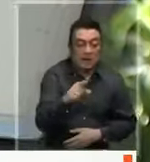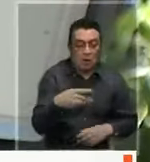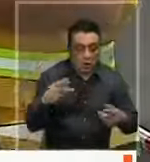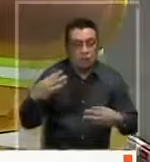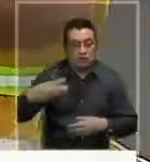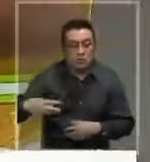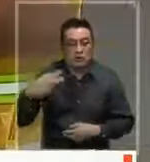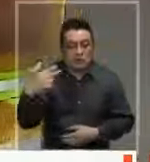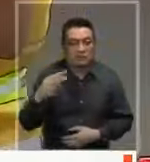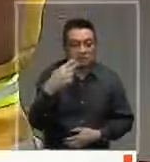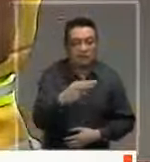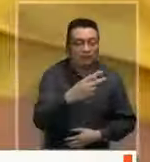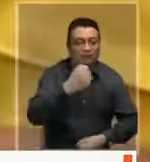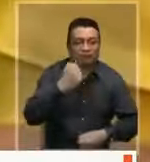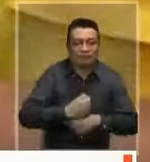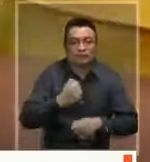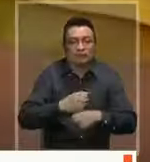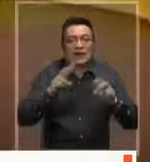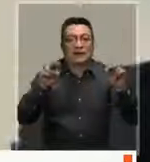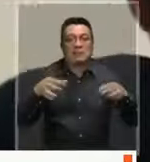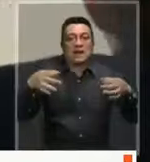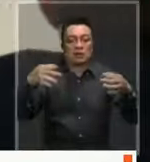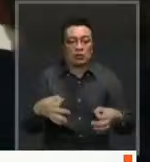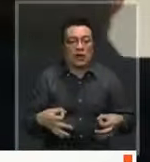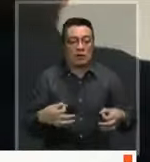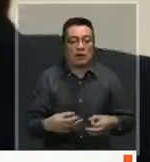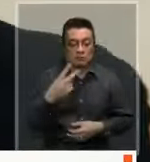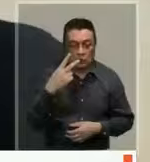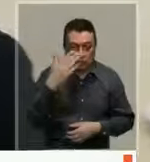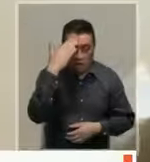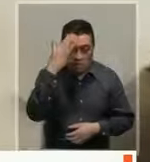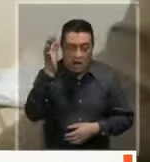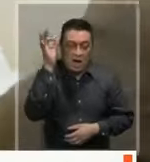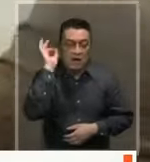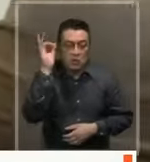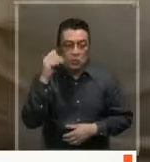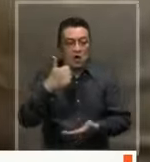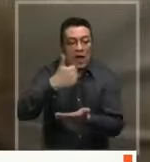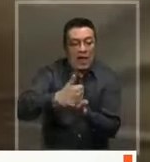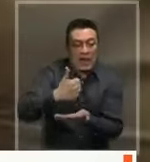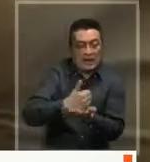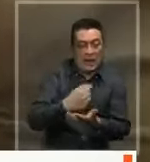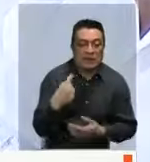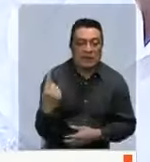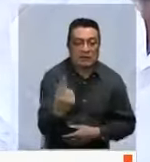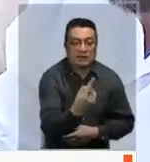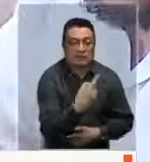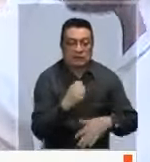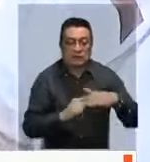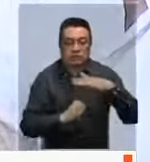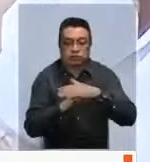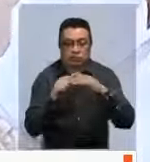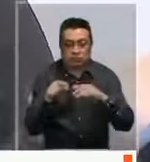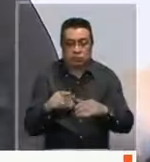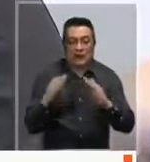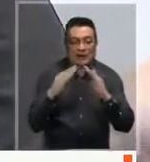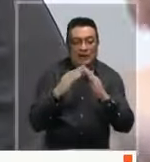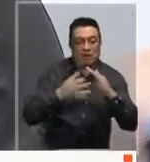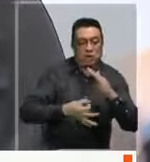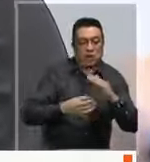municipios en materia de seguridad dos jornadas de reuniones con alcaldes ha encabezado la moneda para evaluar